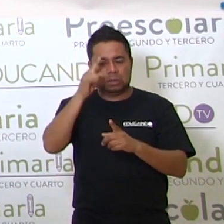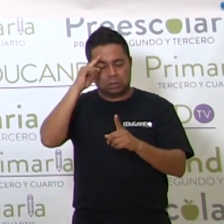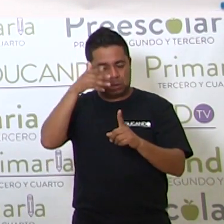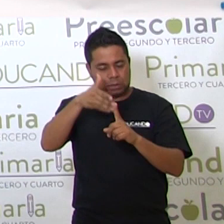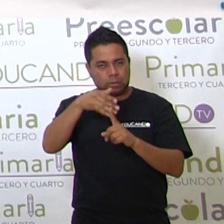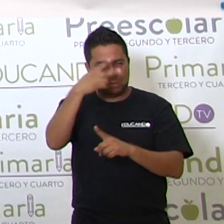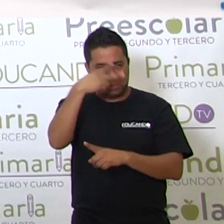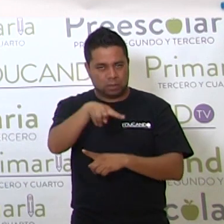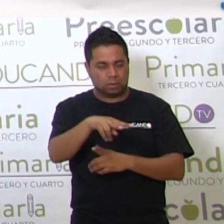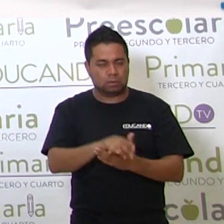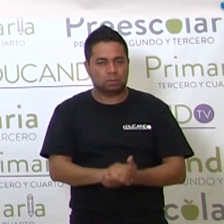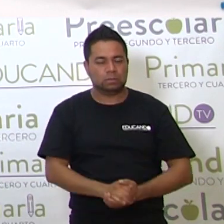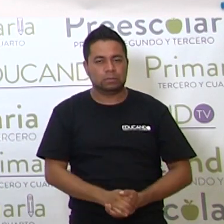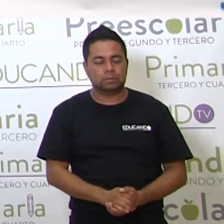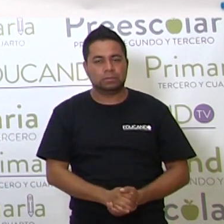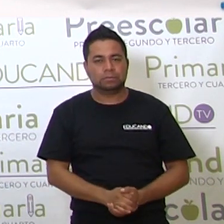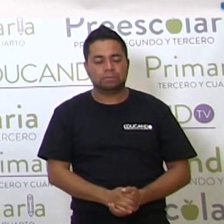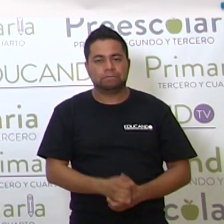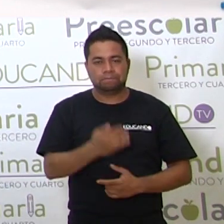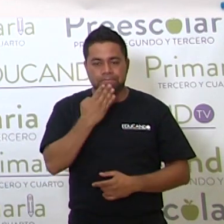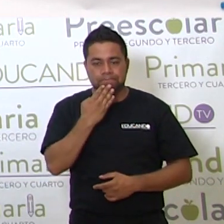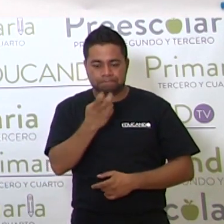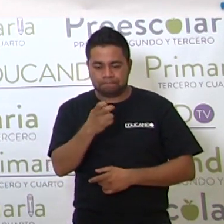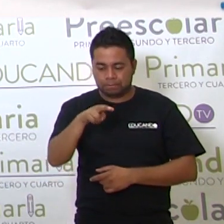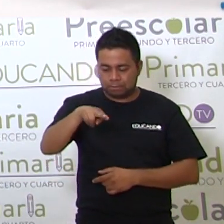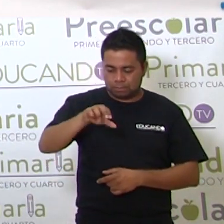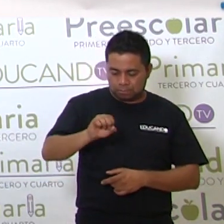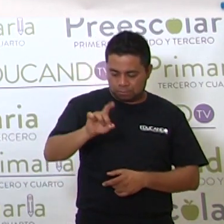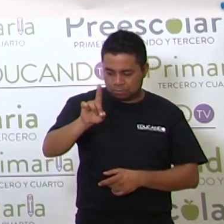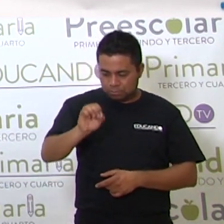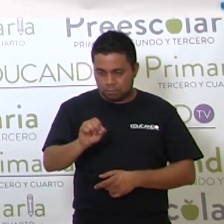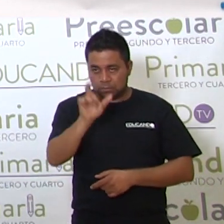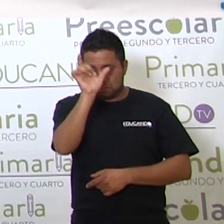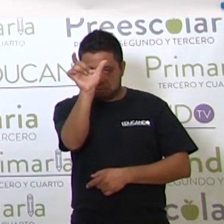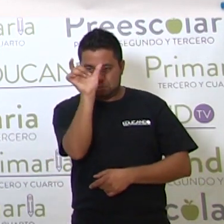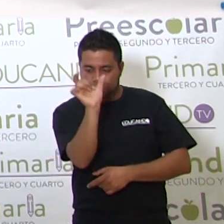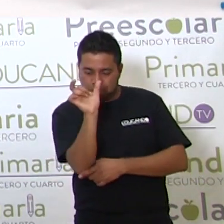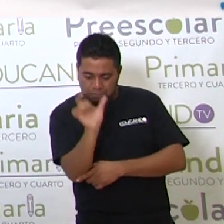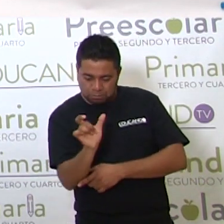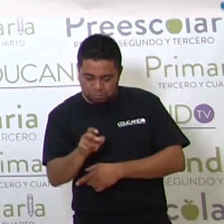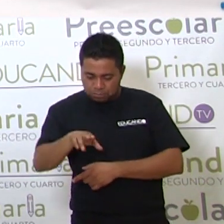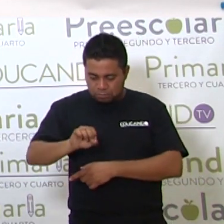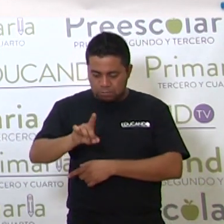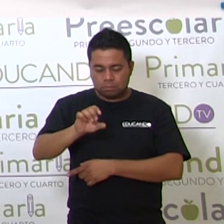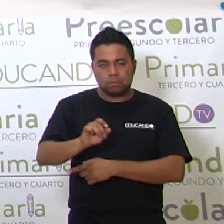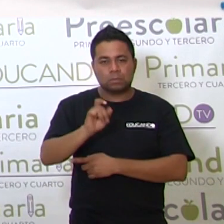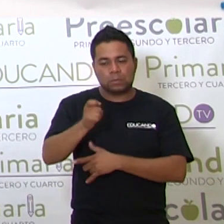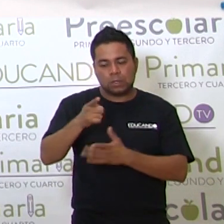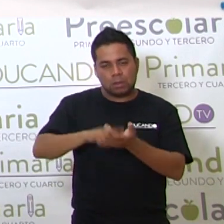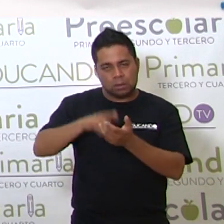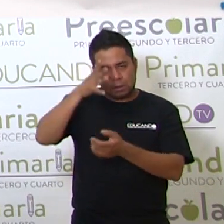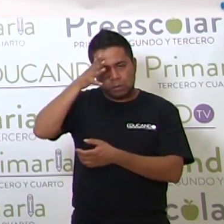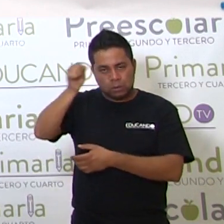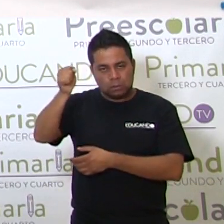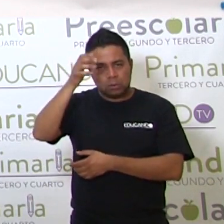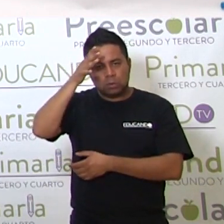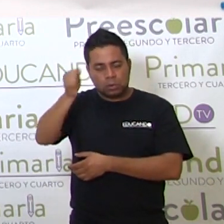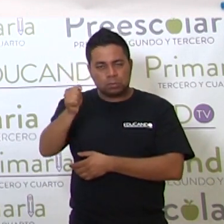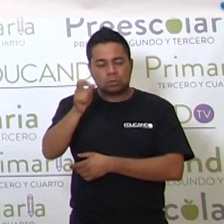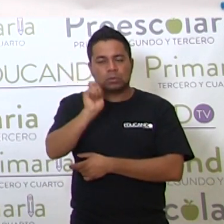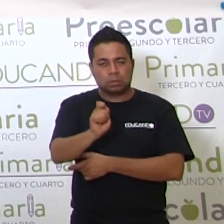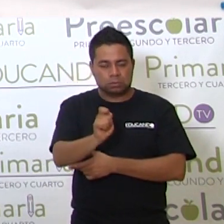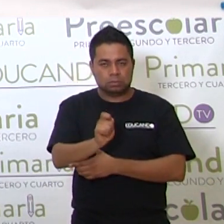México. Bien, eso es un nodo entonces. Y estos nodos que representan conceptos se muestran en